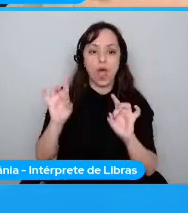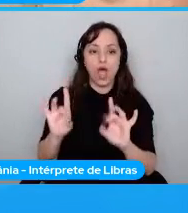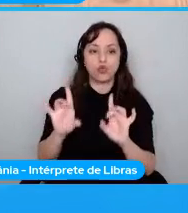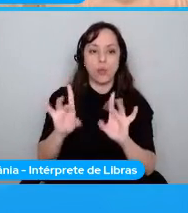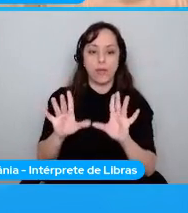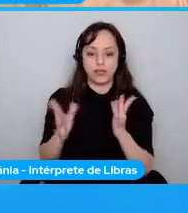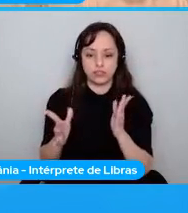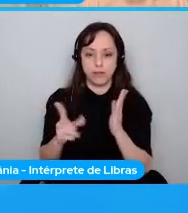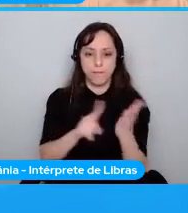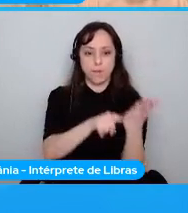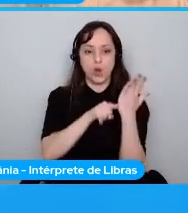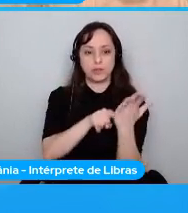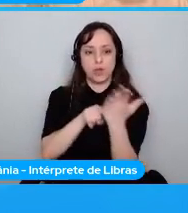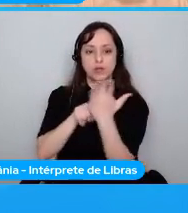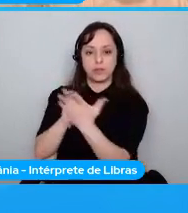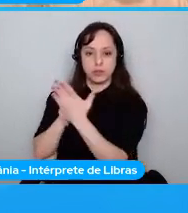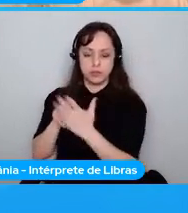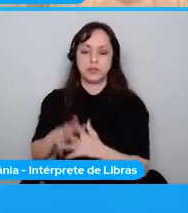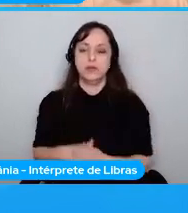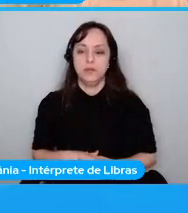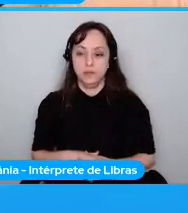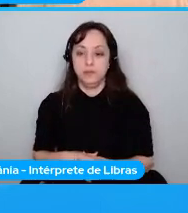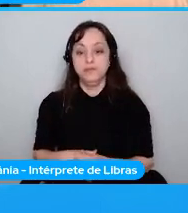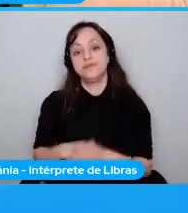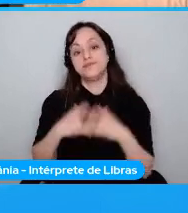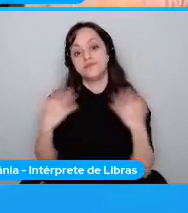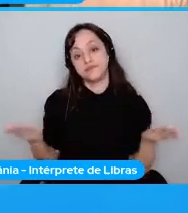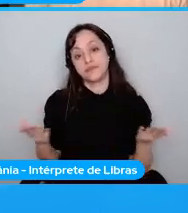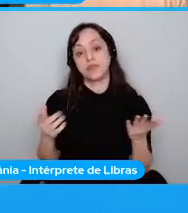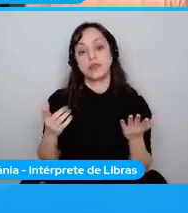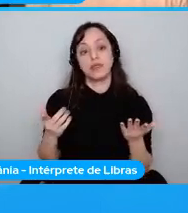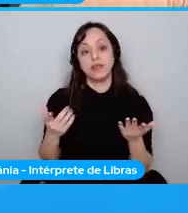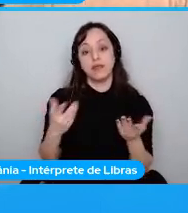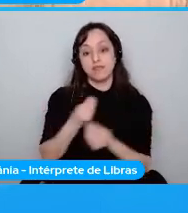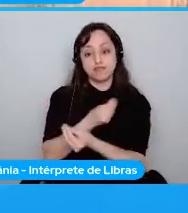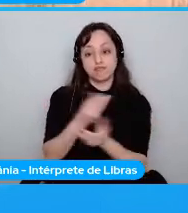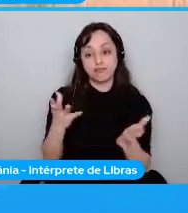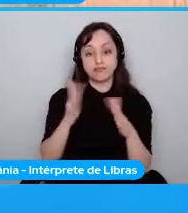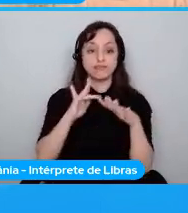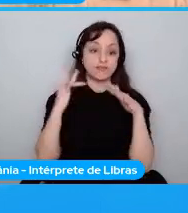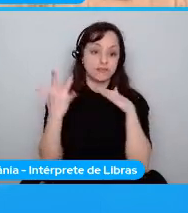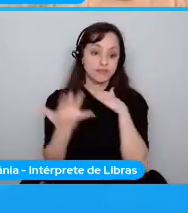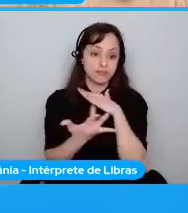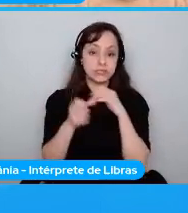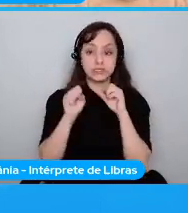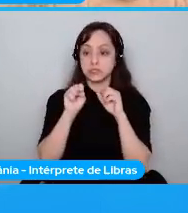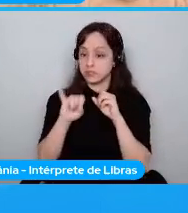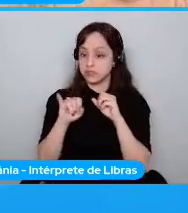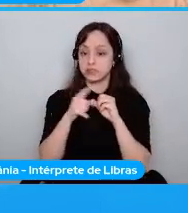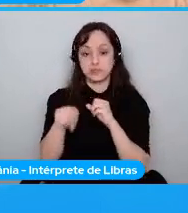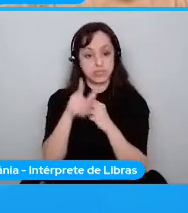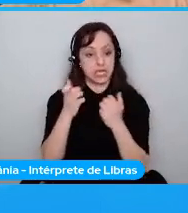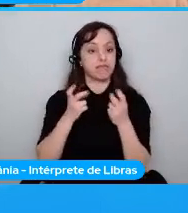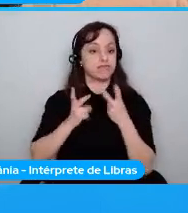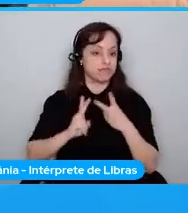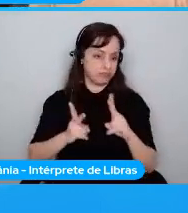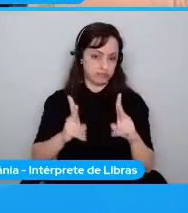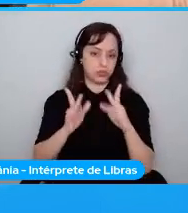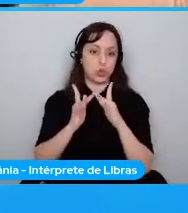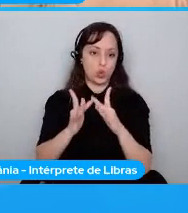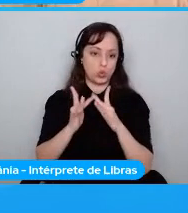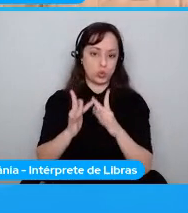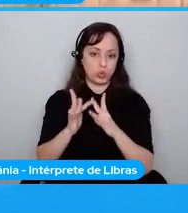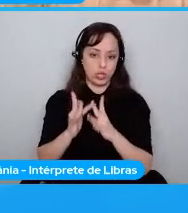Eso, les comparto nuevamente mis redes sociales, por si acaso queremos seguir la conversación. Estamos en